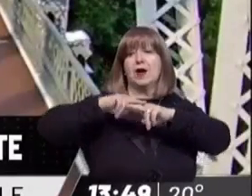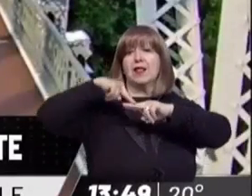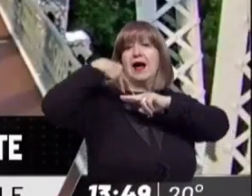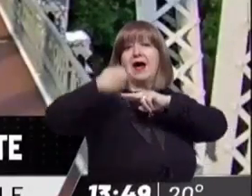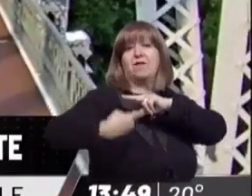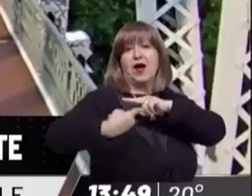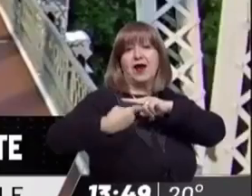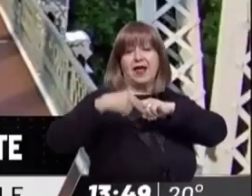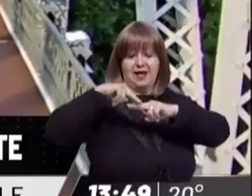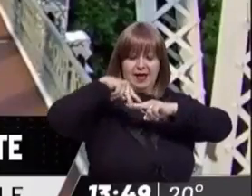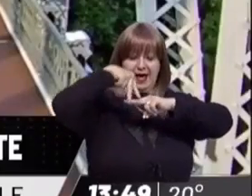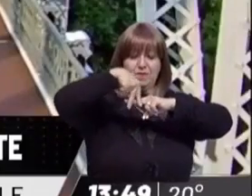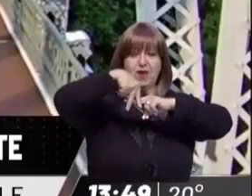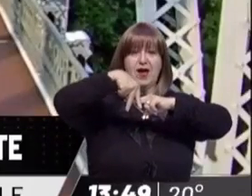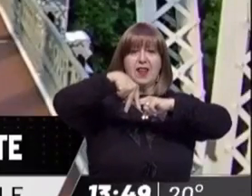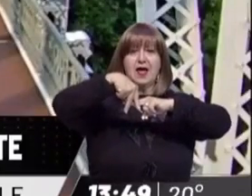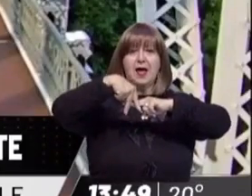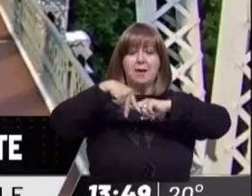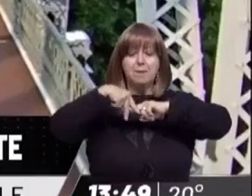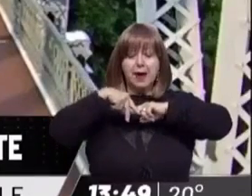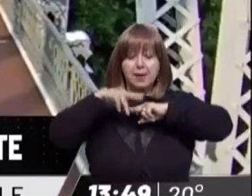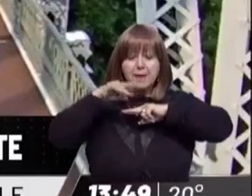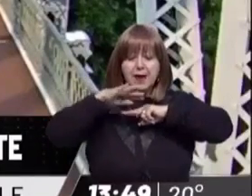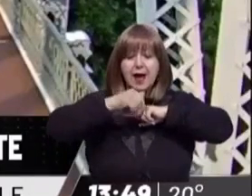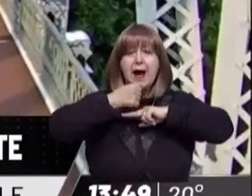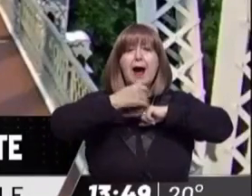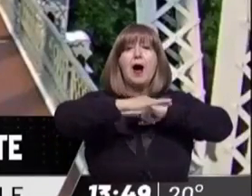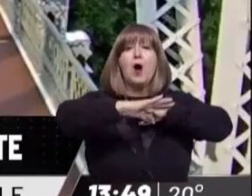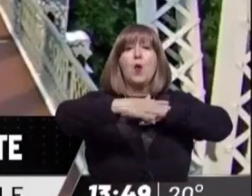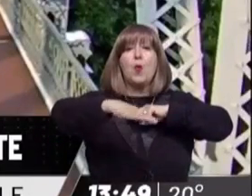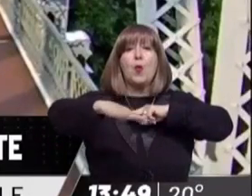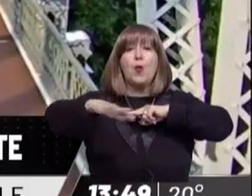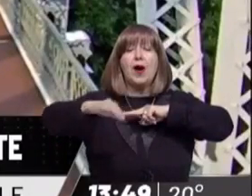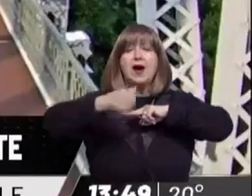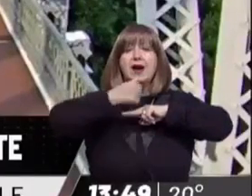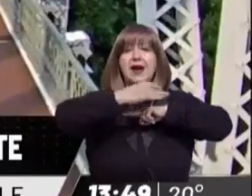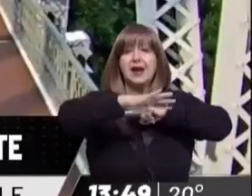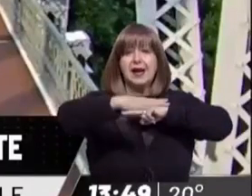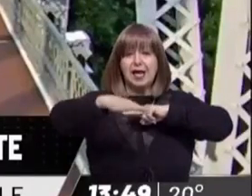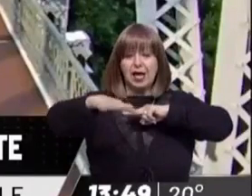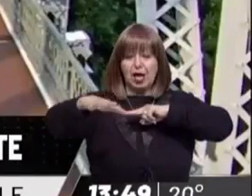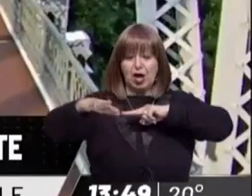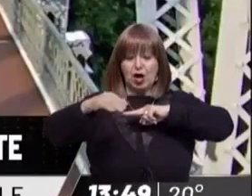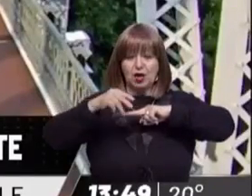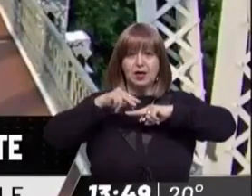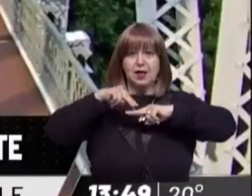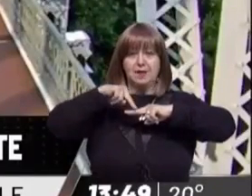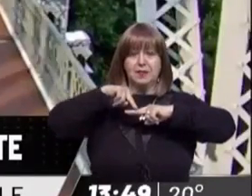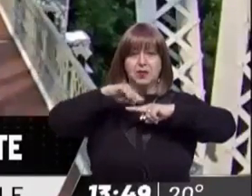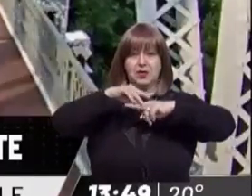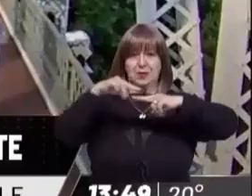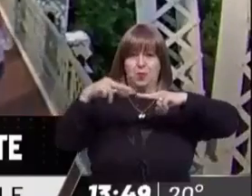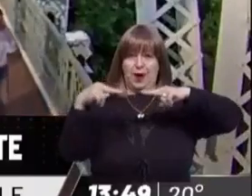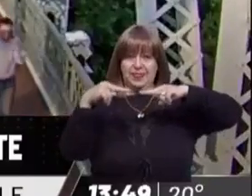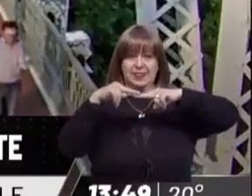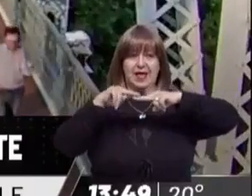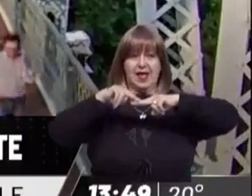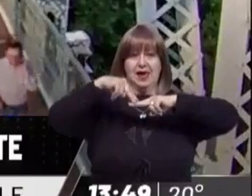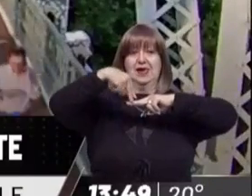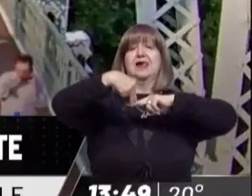de la varanda mirando ya al río Cumberland que es el río que atraviesa la ciudad una ciudad